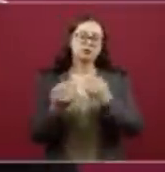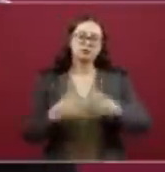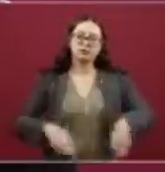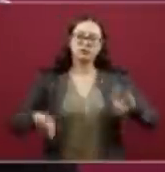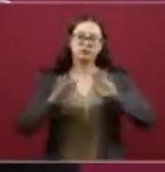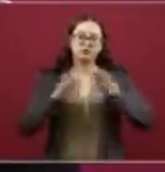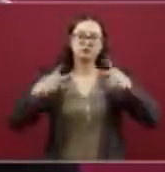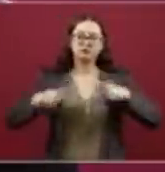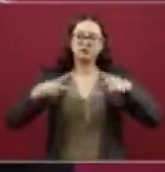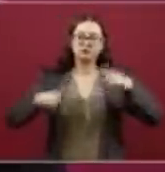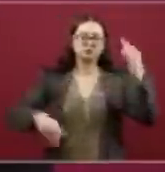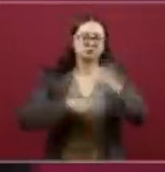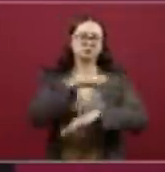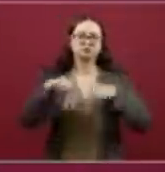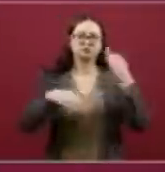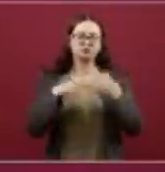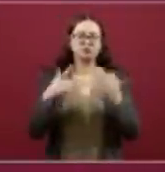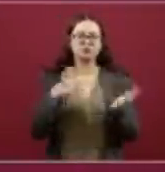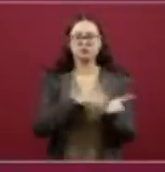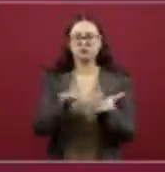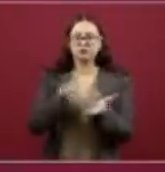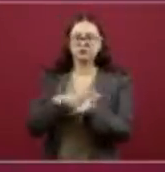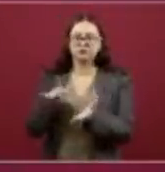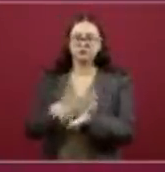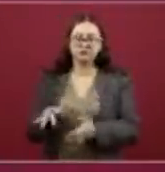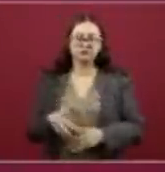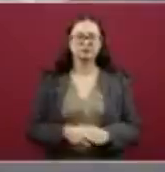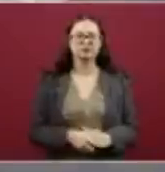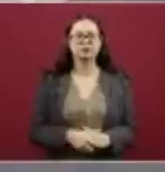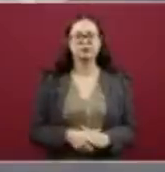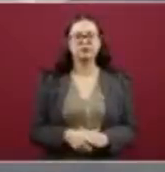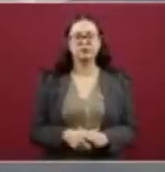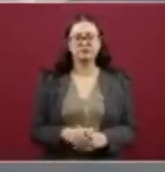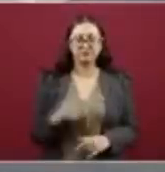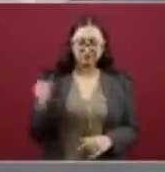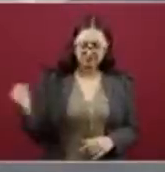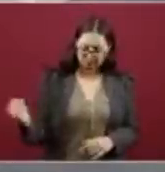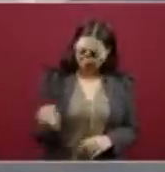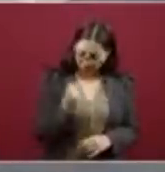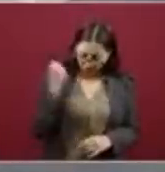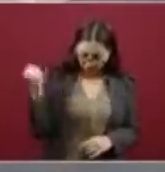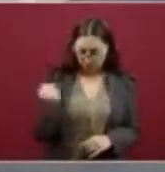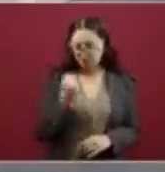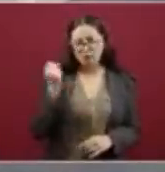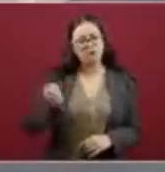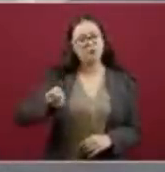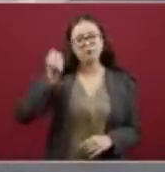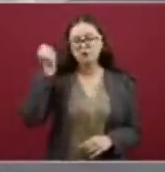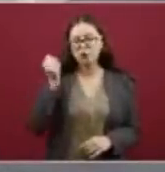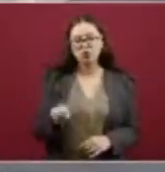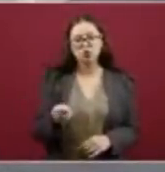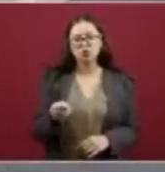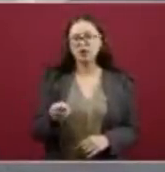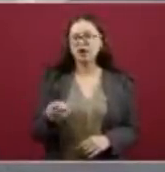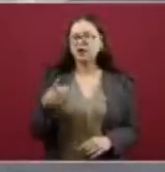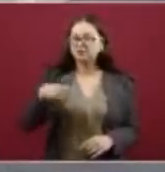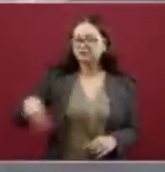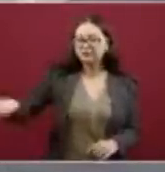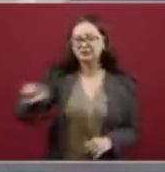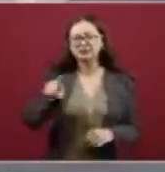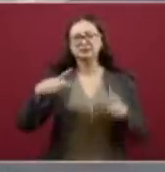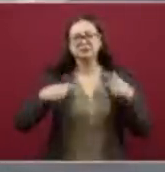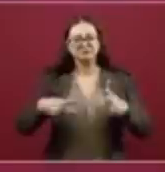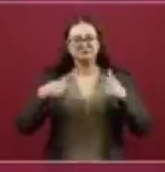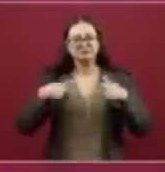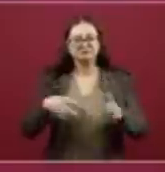ciudadanos. Afortunadamente, mucha gente están contribuyendo, están